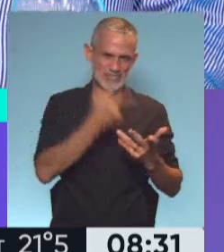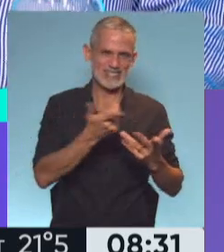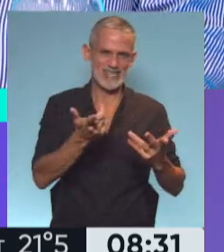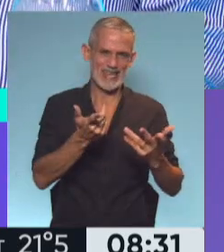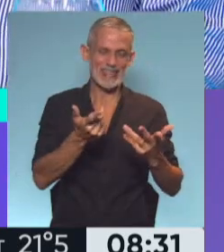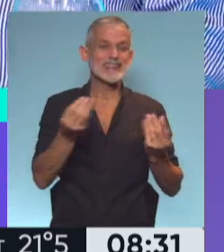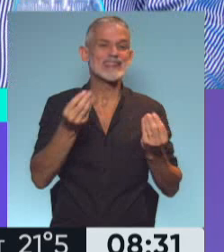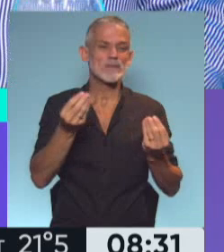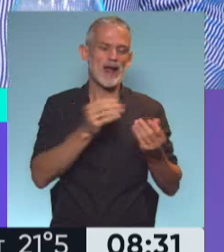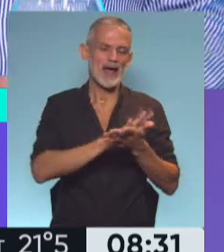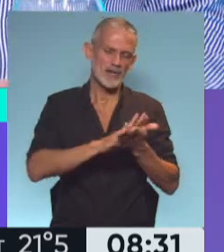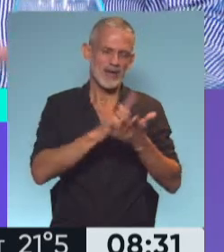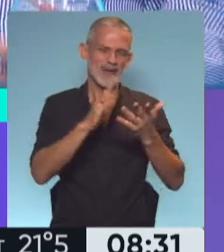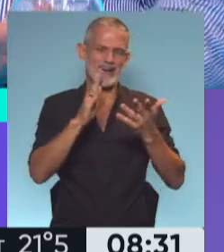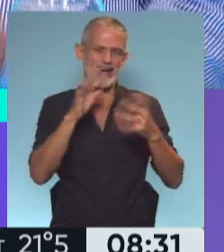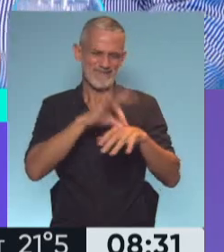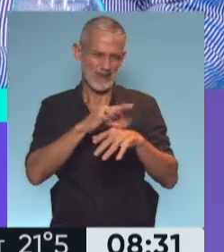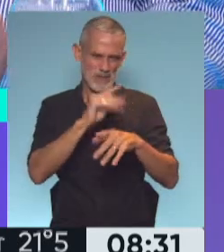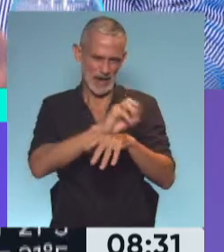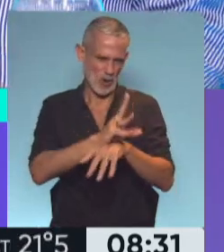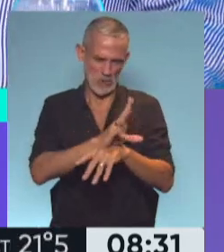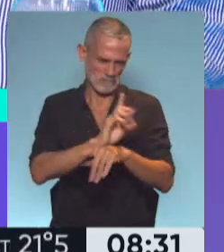para superar la enfermedad. Es muy importante